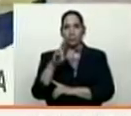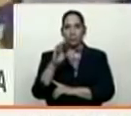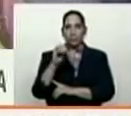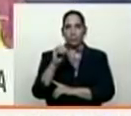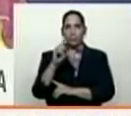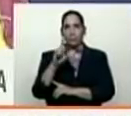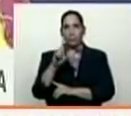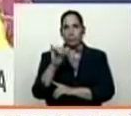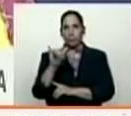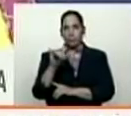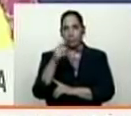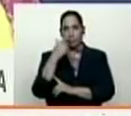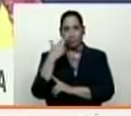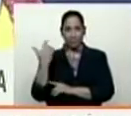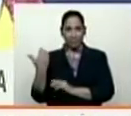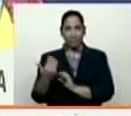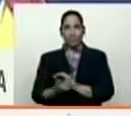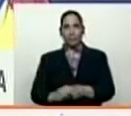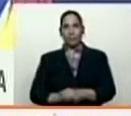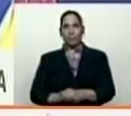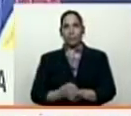atendiendo.